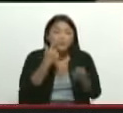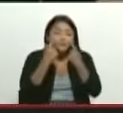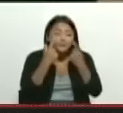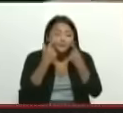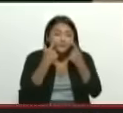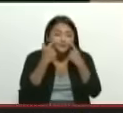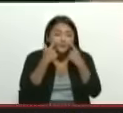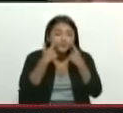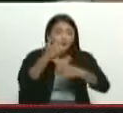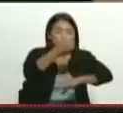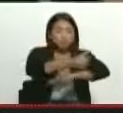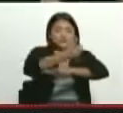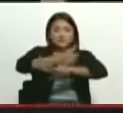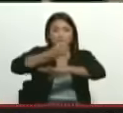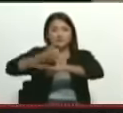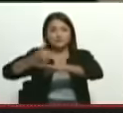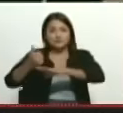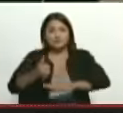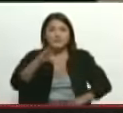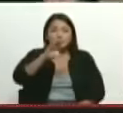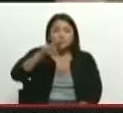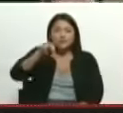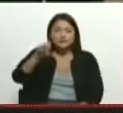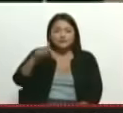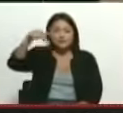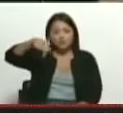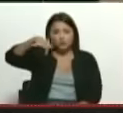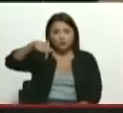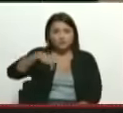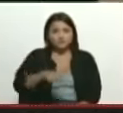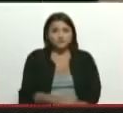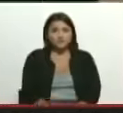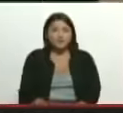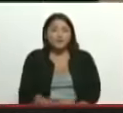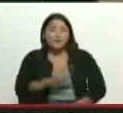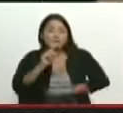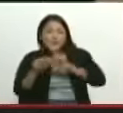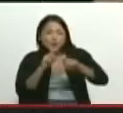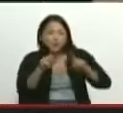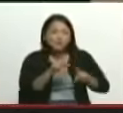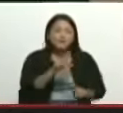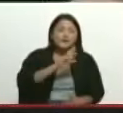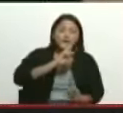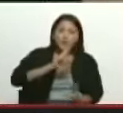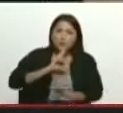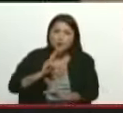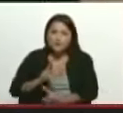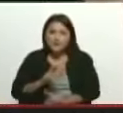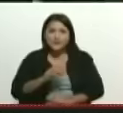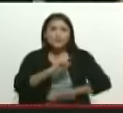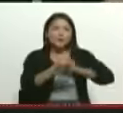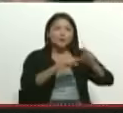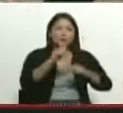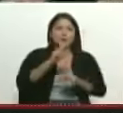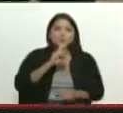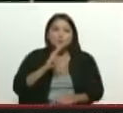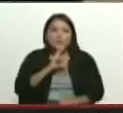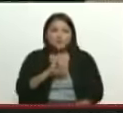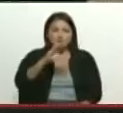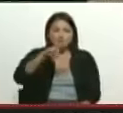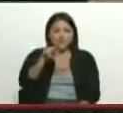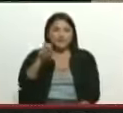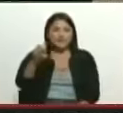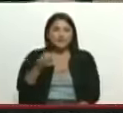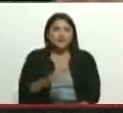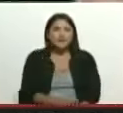al pronunciamiento que pudiera generarse el día de hoy por parte de la Junta Directiva del Consejo Nacional Electoral. Recordemos que está